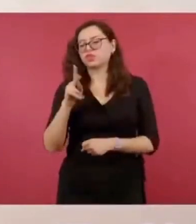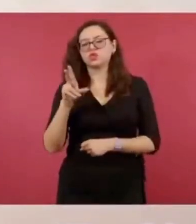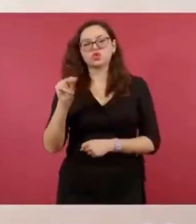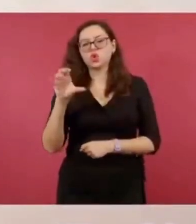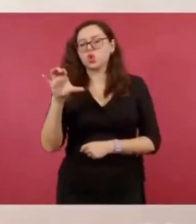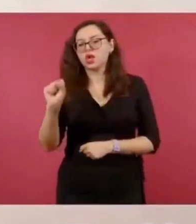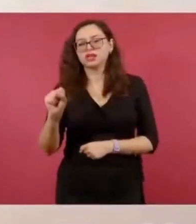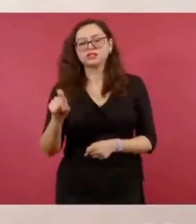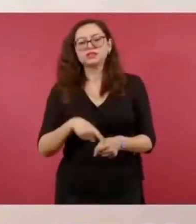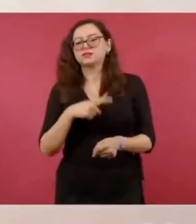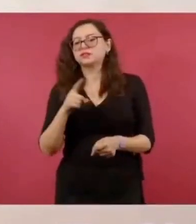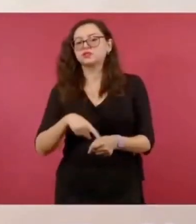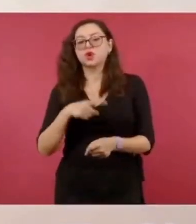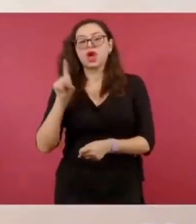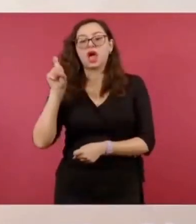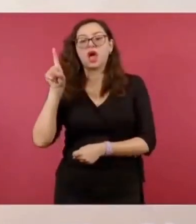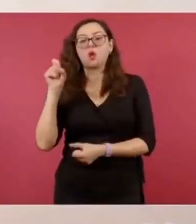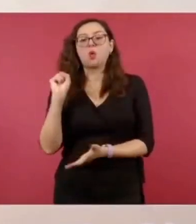¿Agua qué?